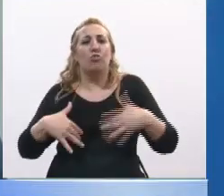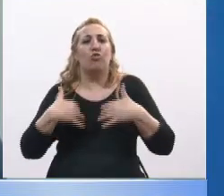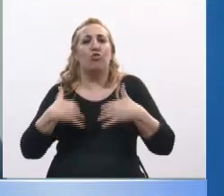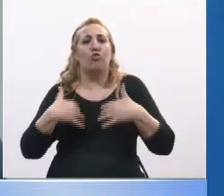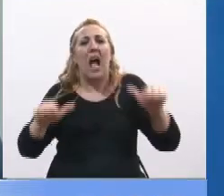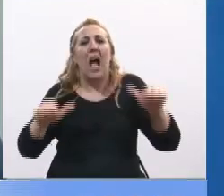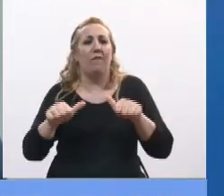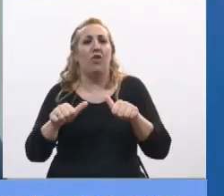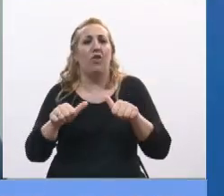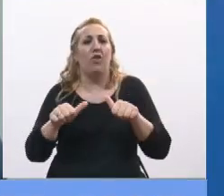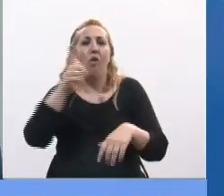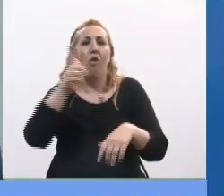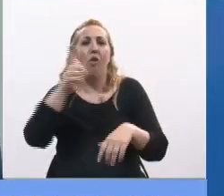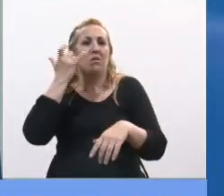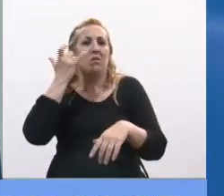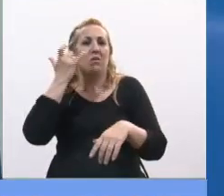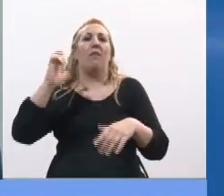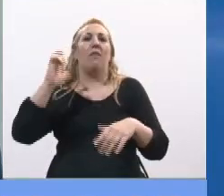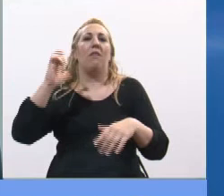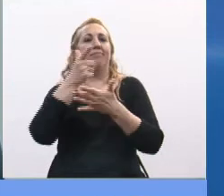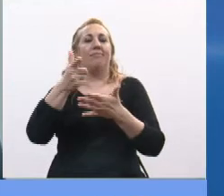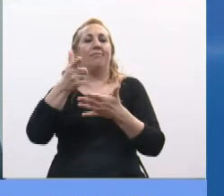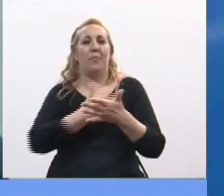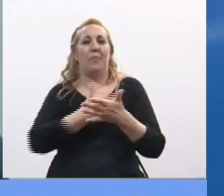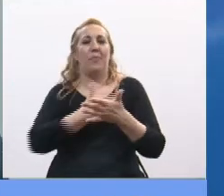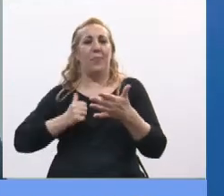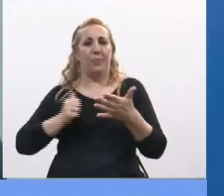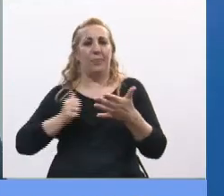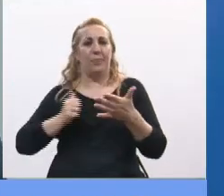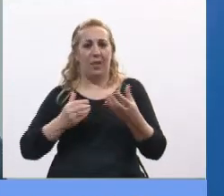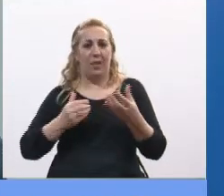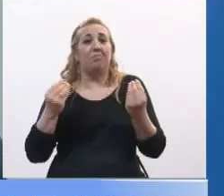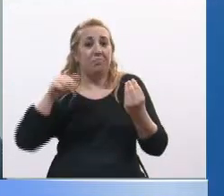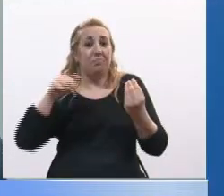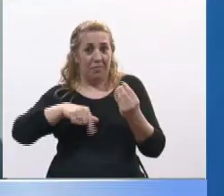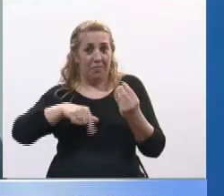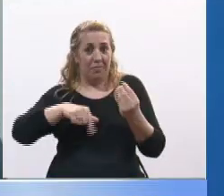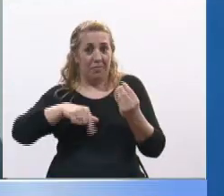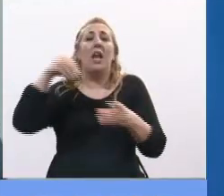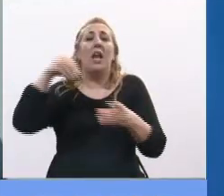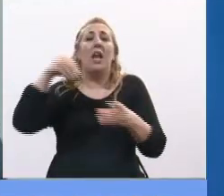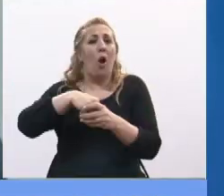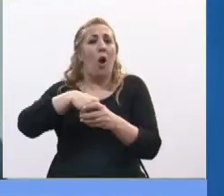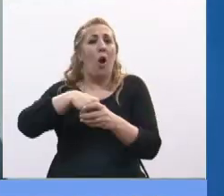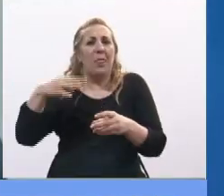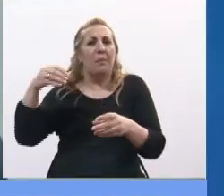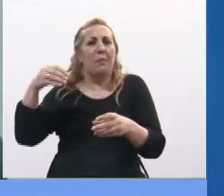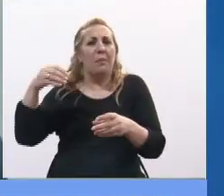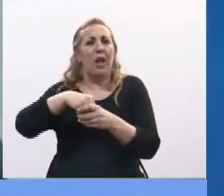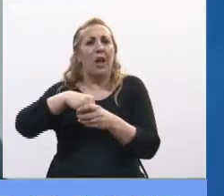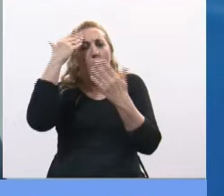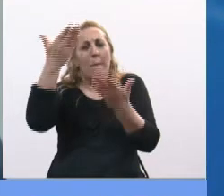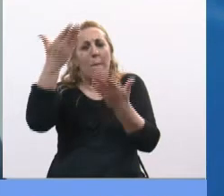vida, lograron derrotar a la dictadura. ¿Por qué no incorporar en este homenaje a